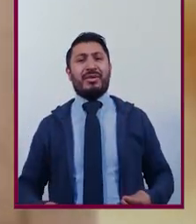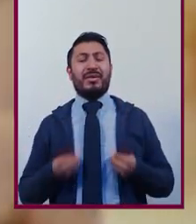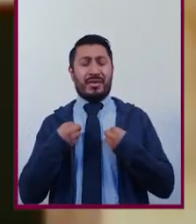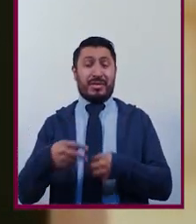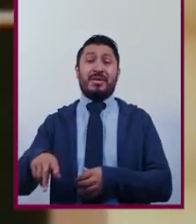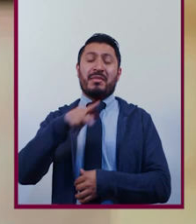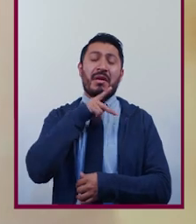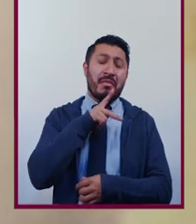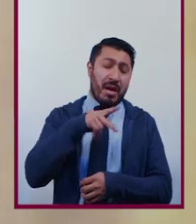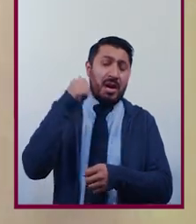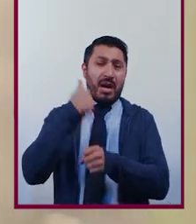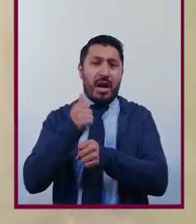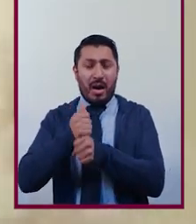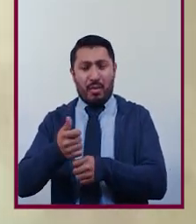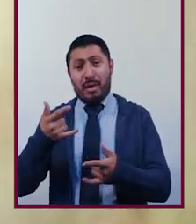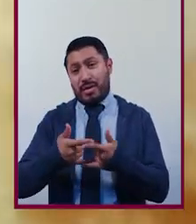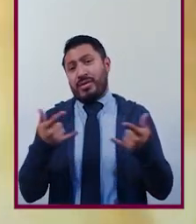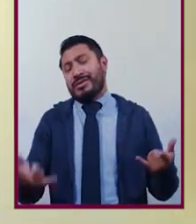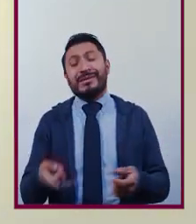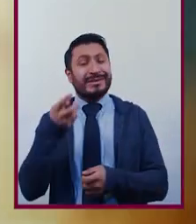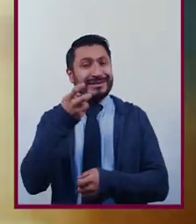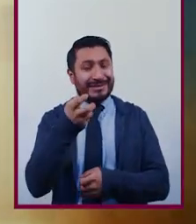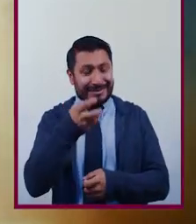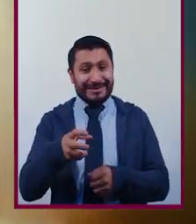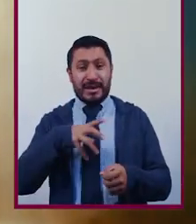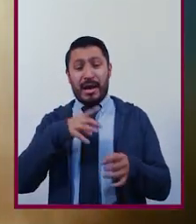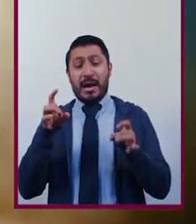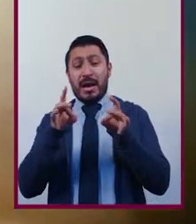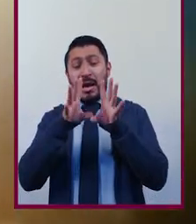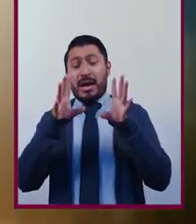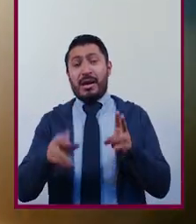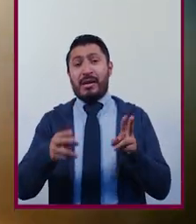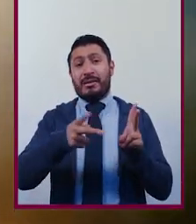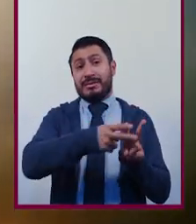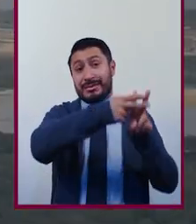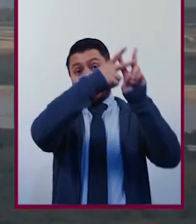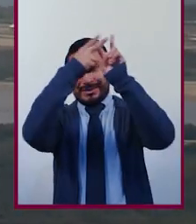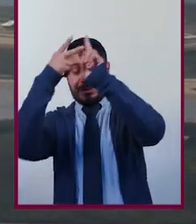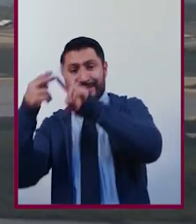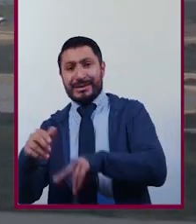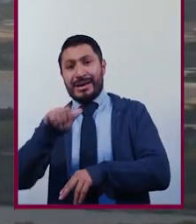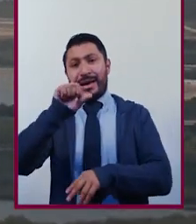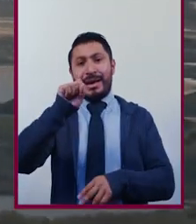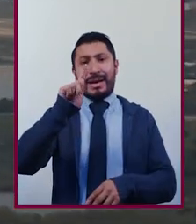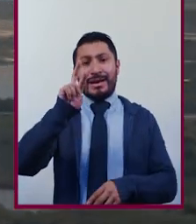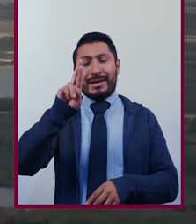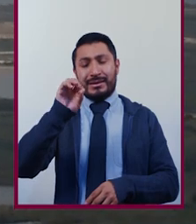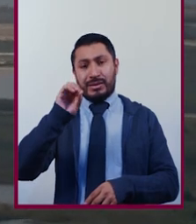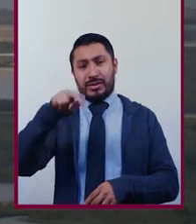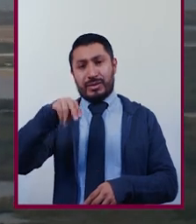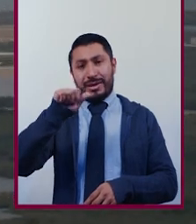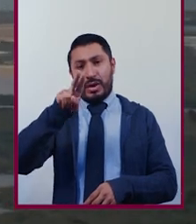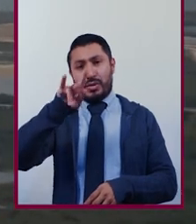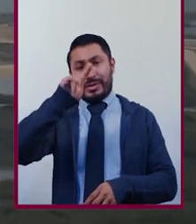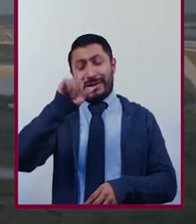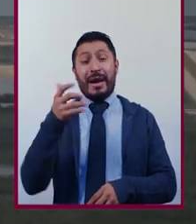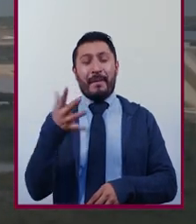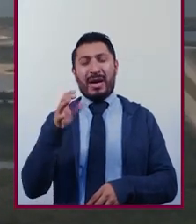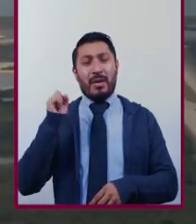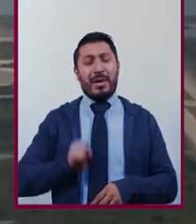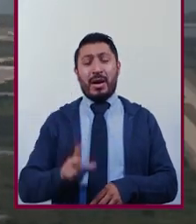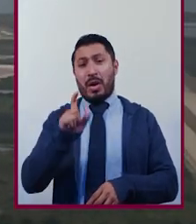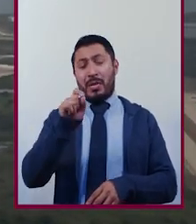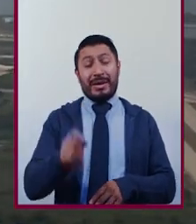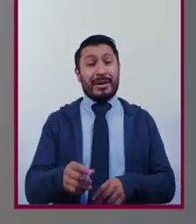nuestros padres o abuelos en esta historia es la aparición de la astronáutica. A partir de mediados del siglo XX, el